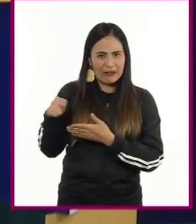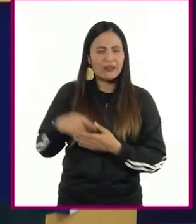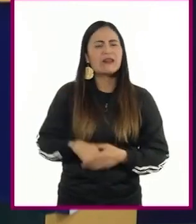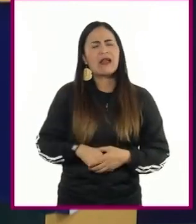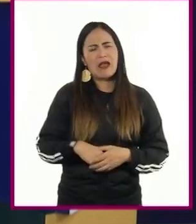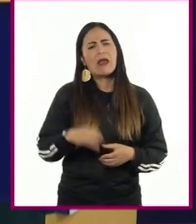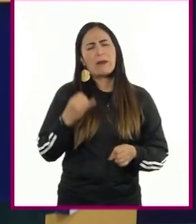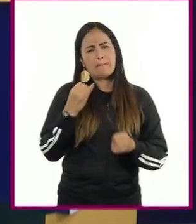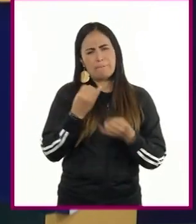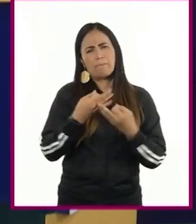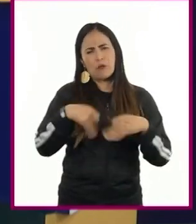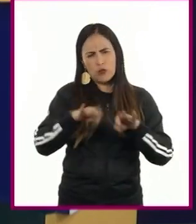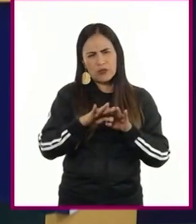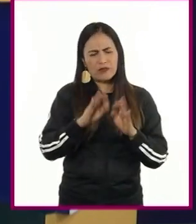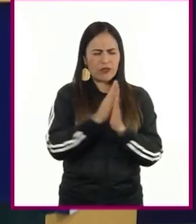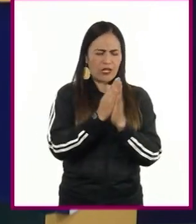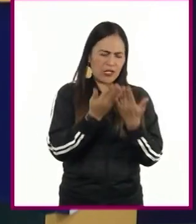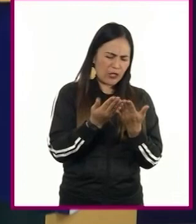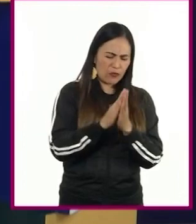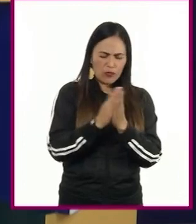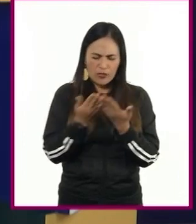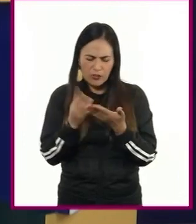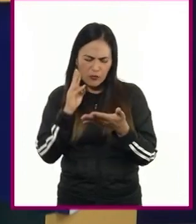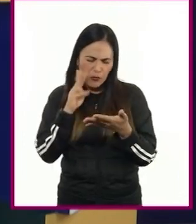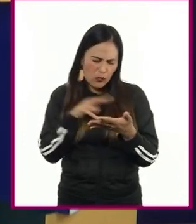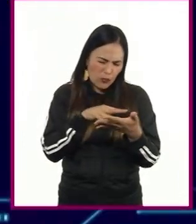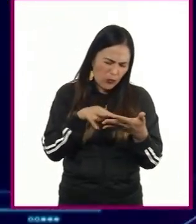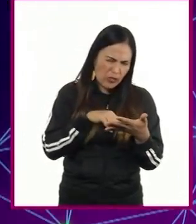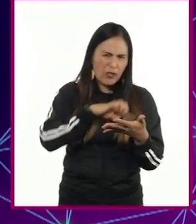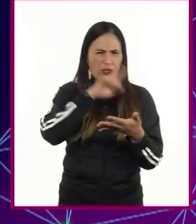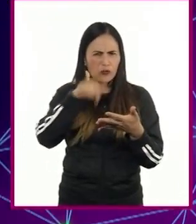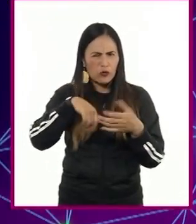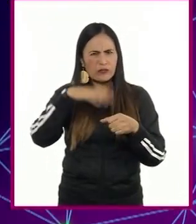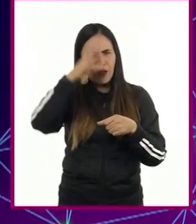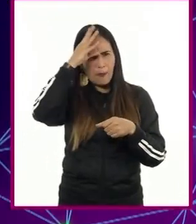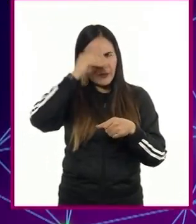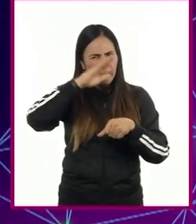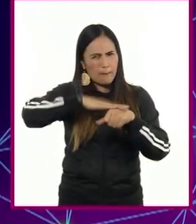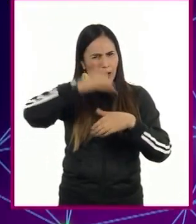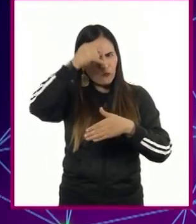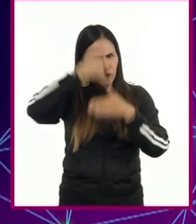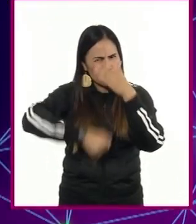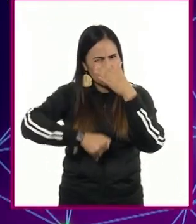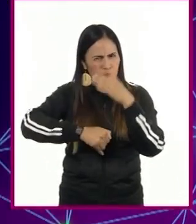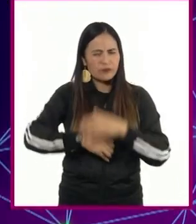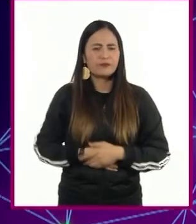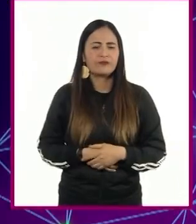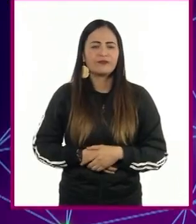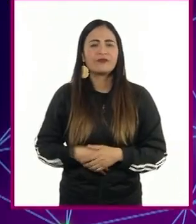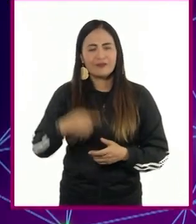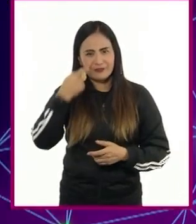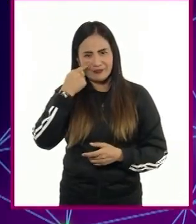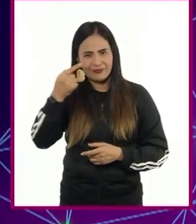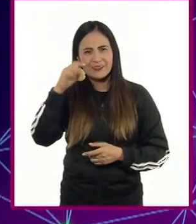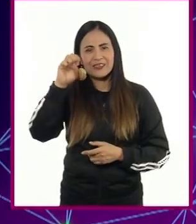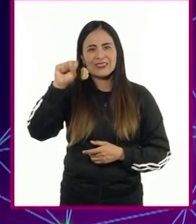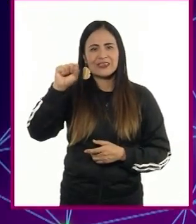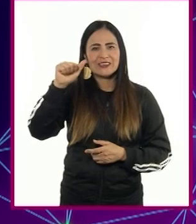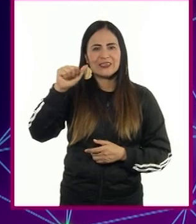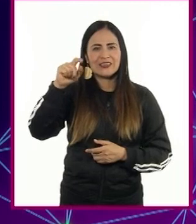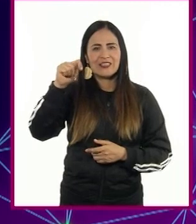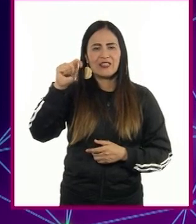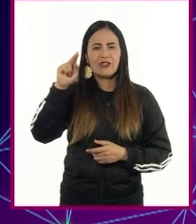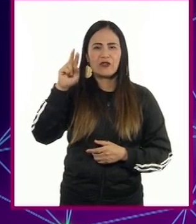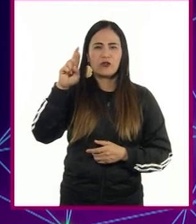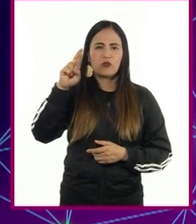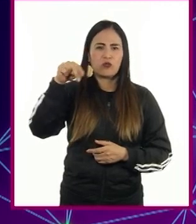los textos de esa época y profundizar en dicho conocimiento. Veamos el cuadro mágico de Saturno con los números del